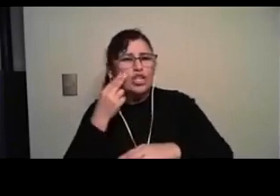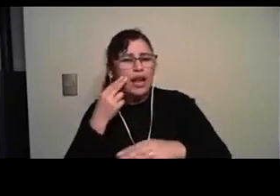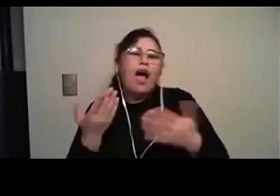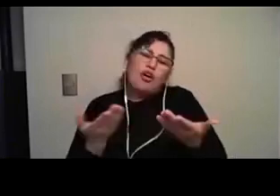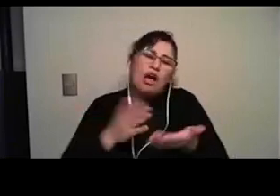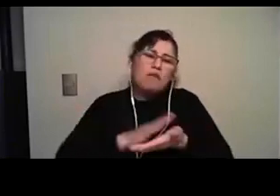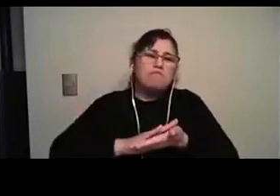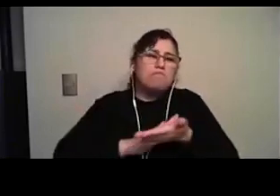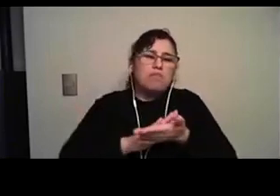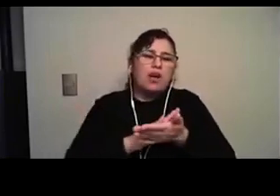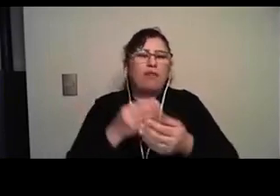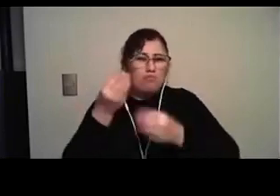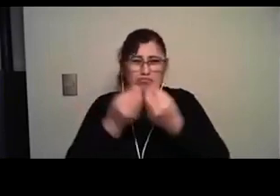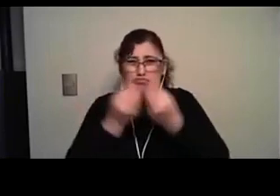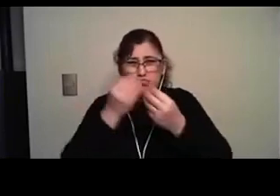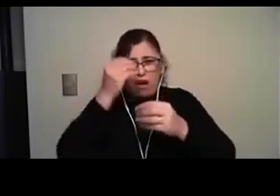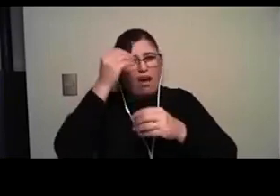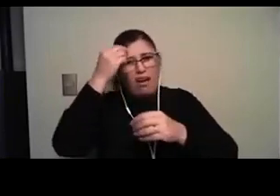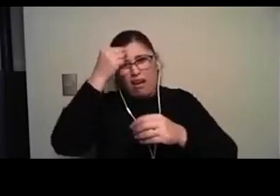de posibilidades que hay, ¿ya?